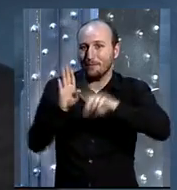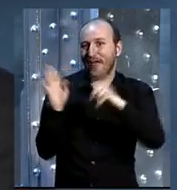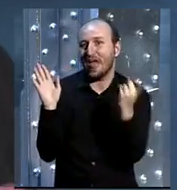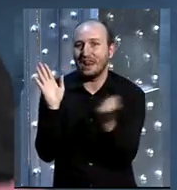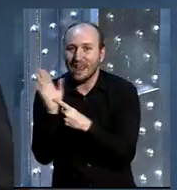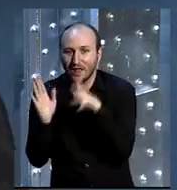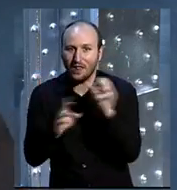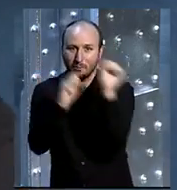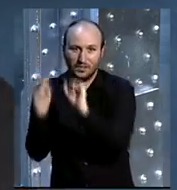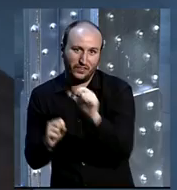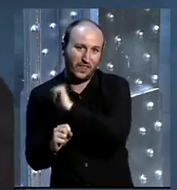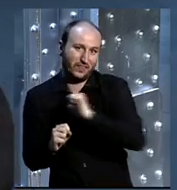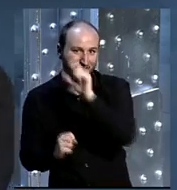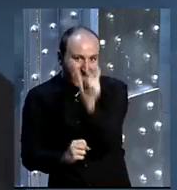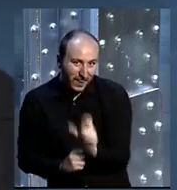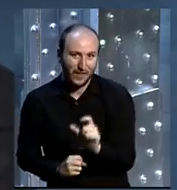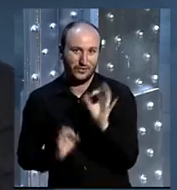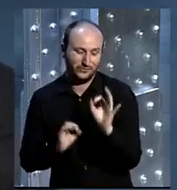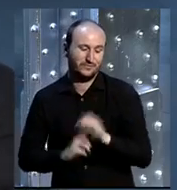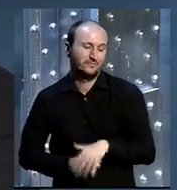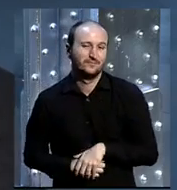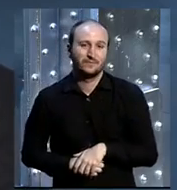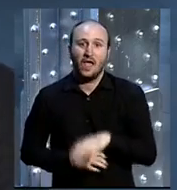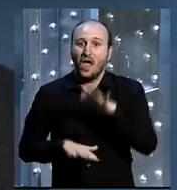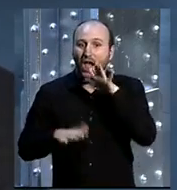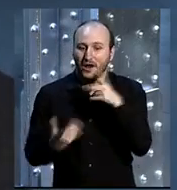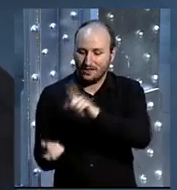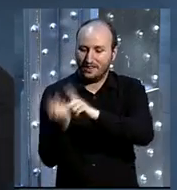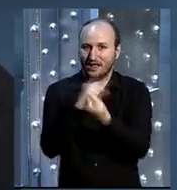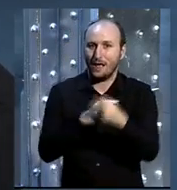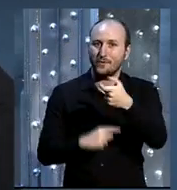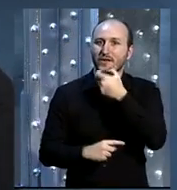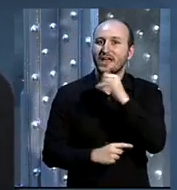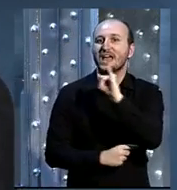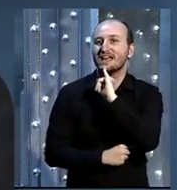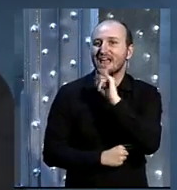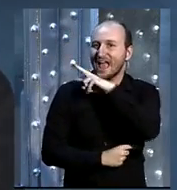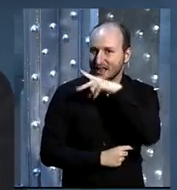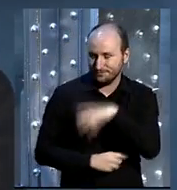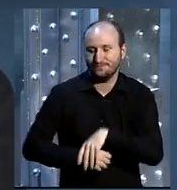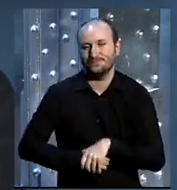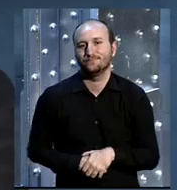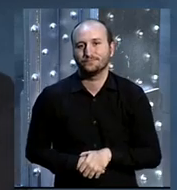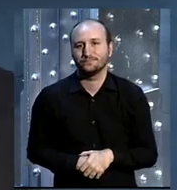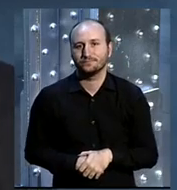la protección de datos en casa. Entonces voy a cambiar ahora en inglés. Bueno.